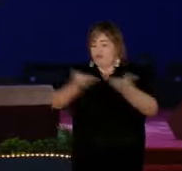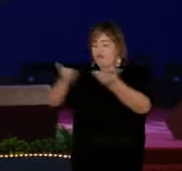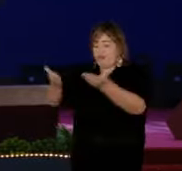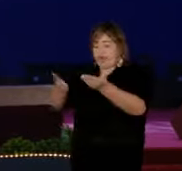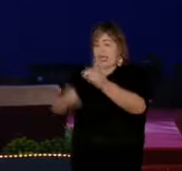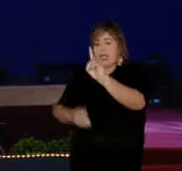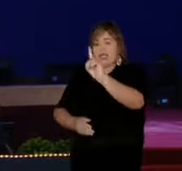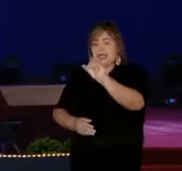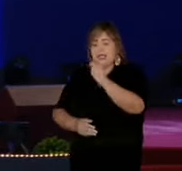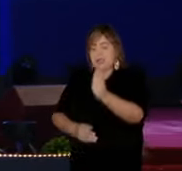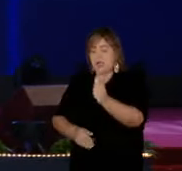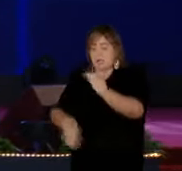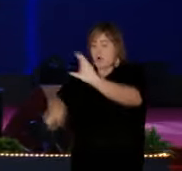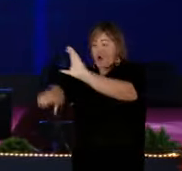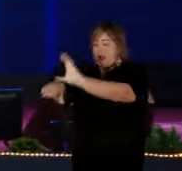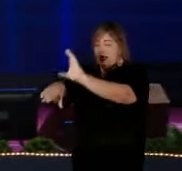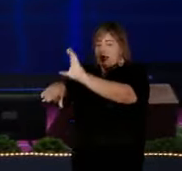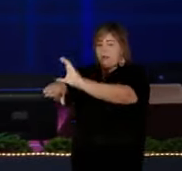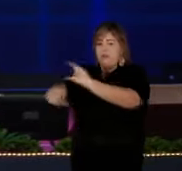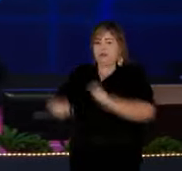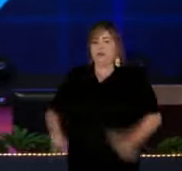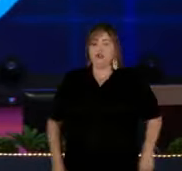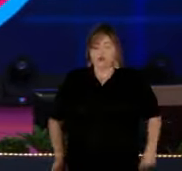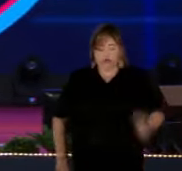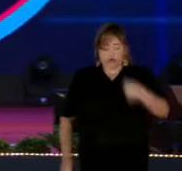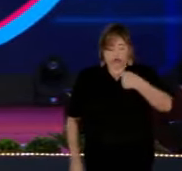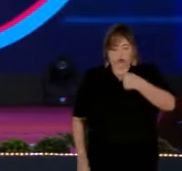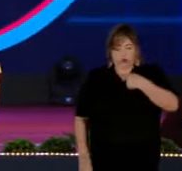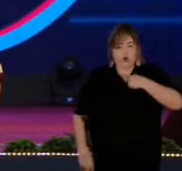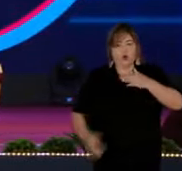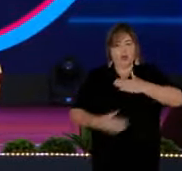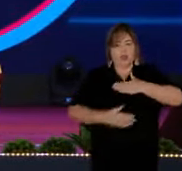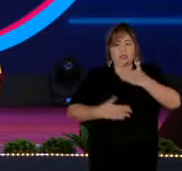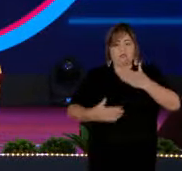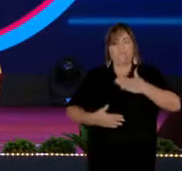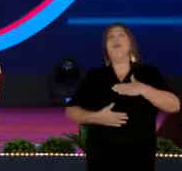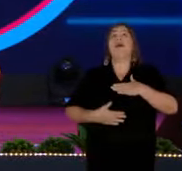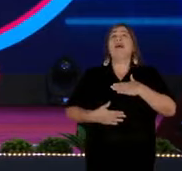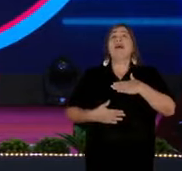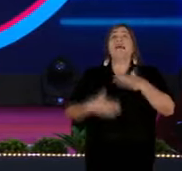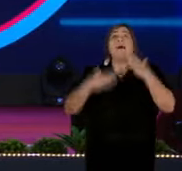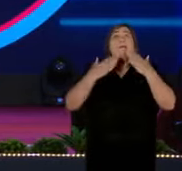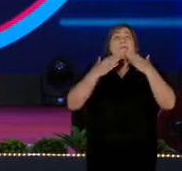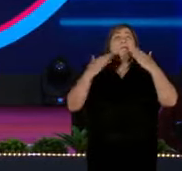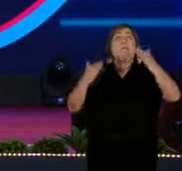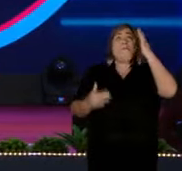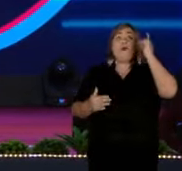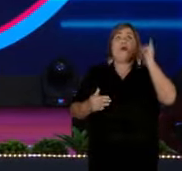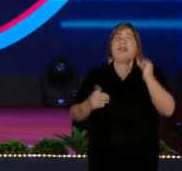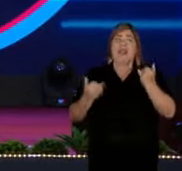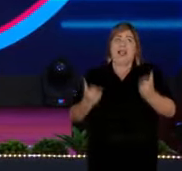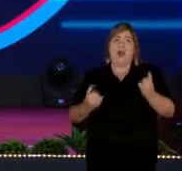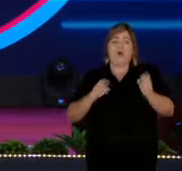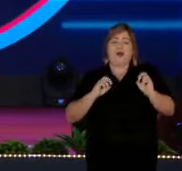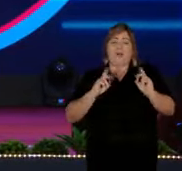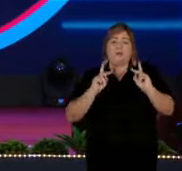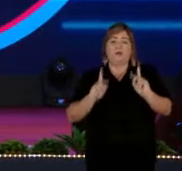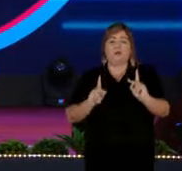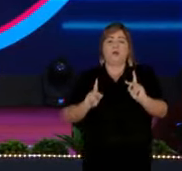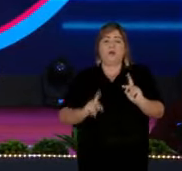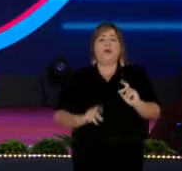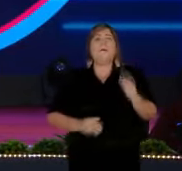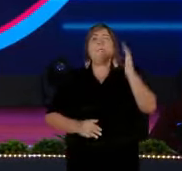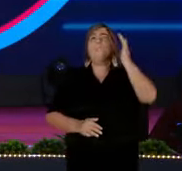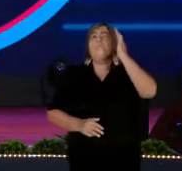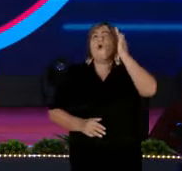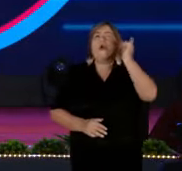Yo estoy más que agradecido de Dios cuando me da esta oportunidad. Porque conozco